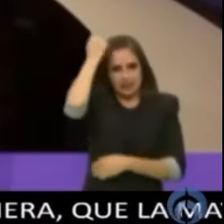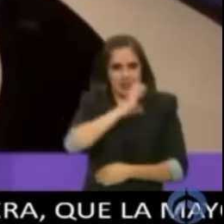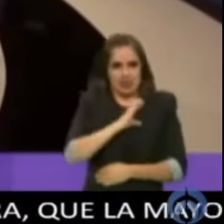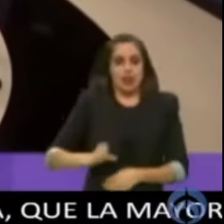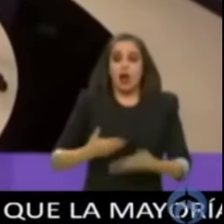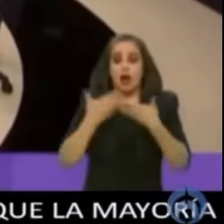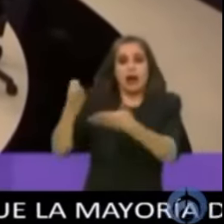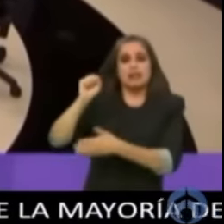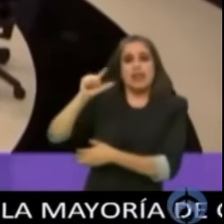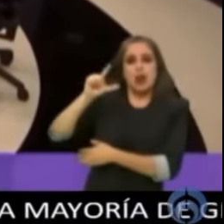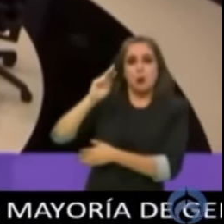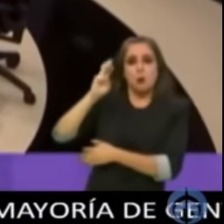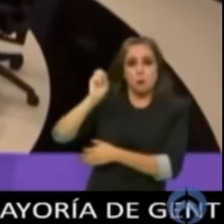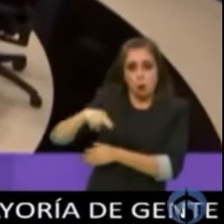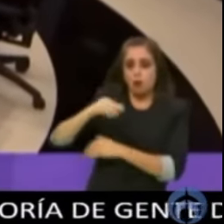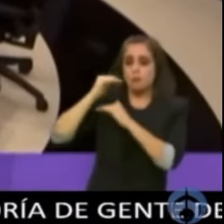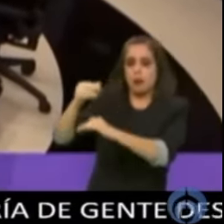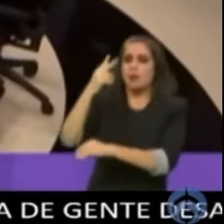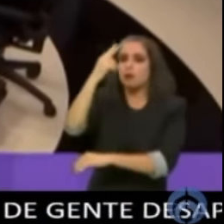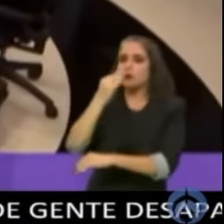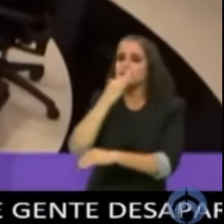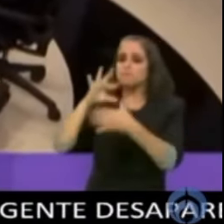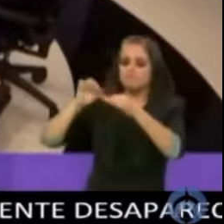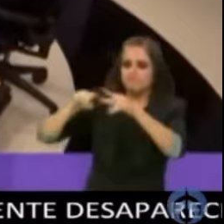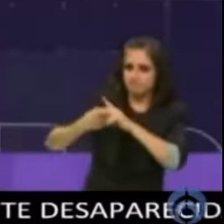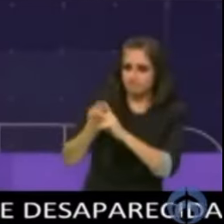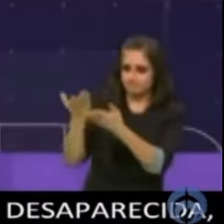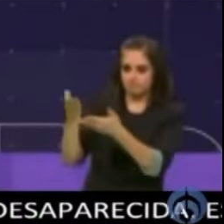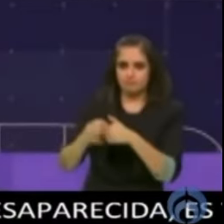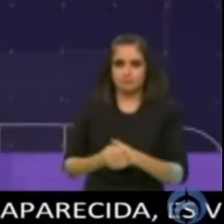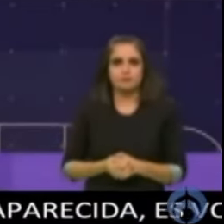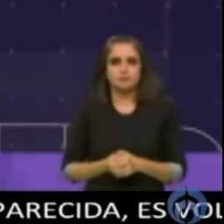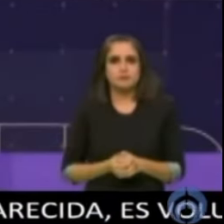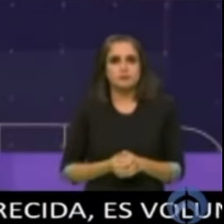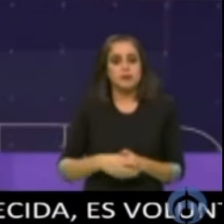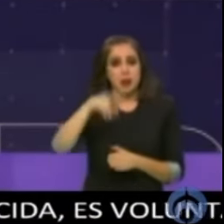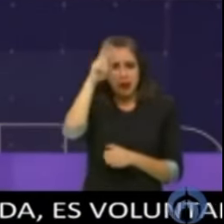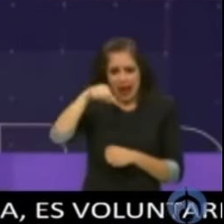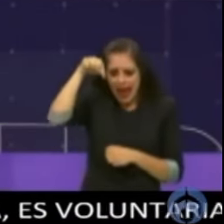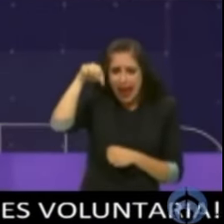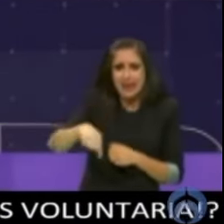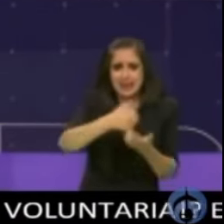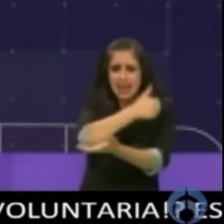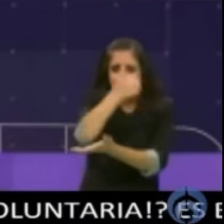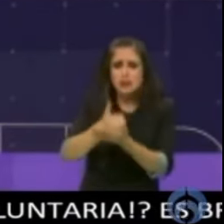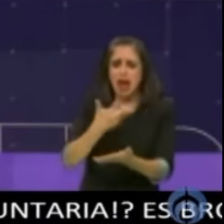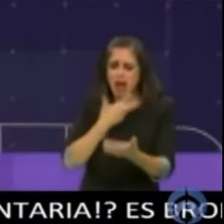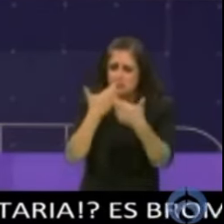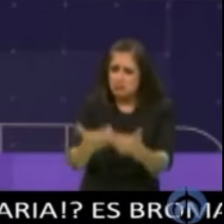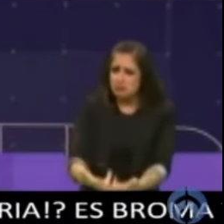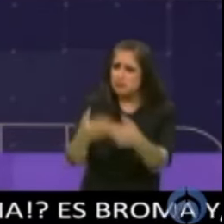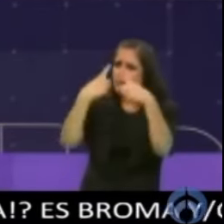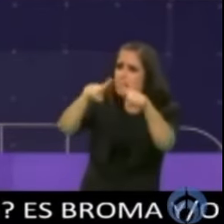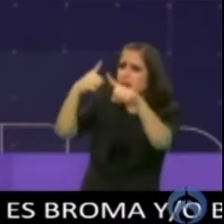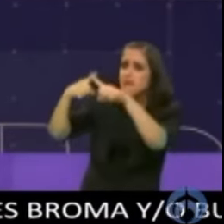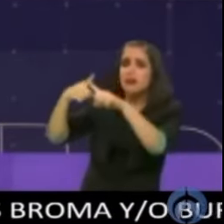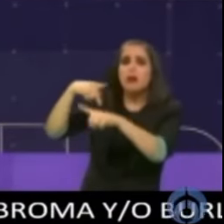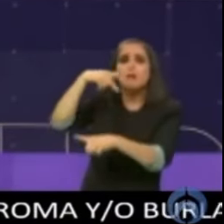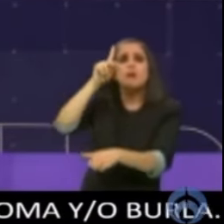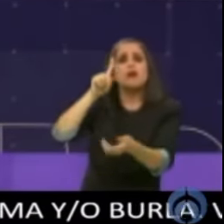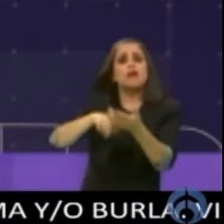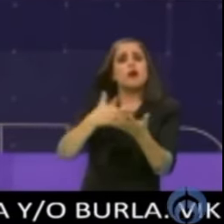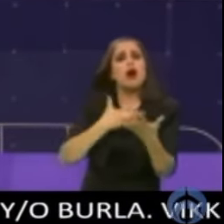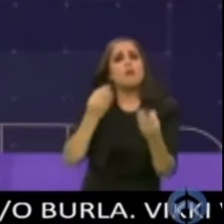concreto, nunca escuchamos muchos qués, no muchos cómos ni de dóndes. En ese